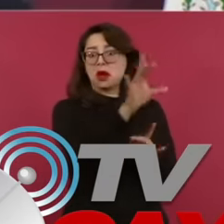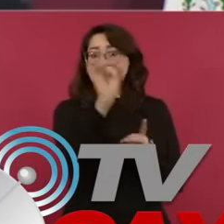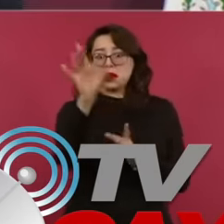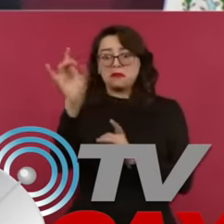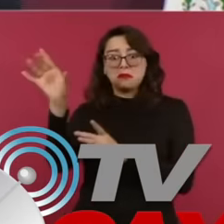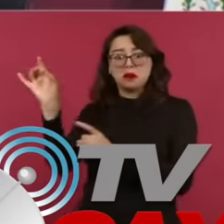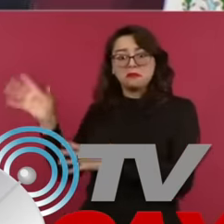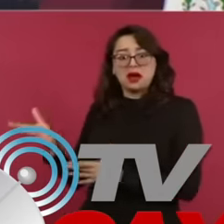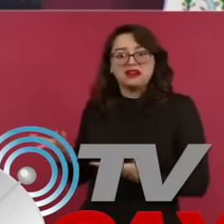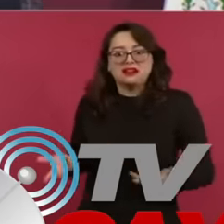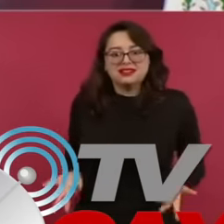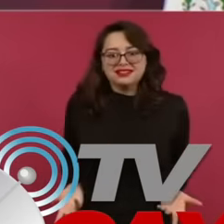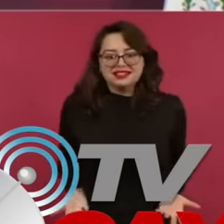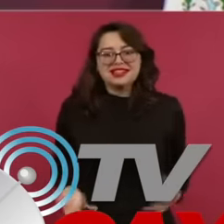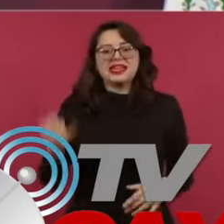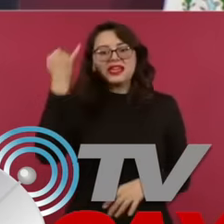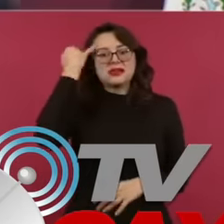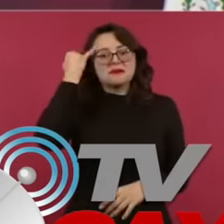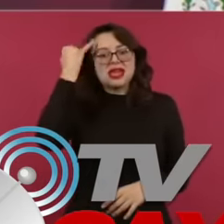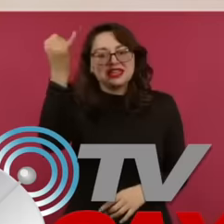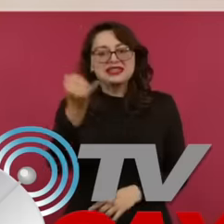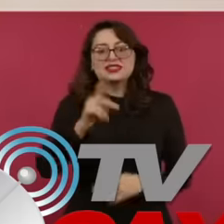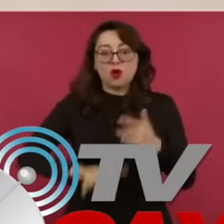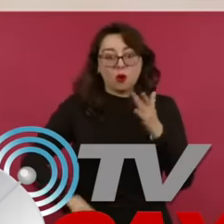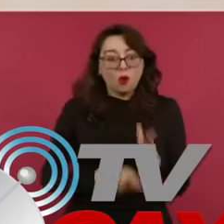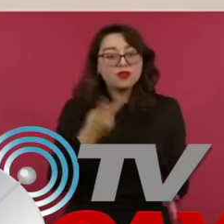Imagínense lo que significaría para Guaymas.